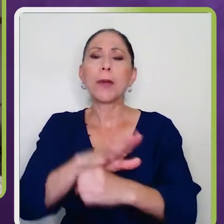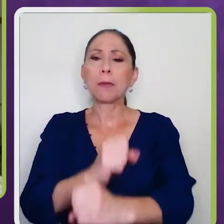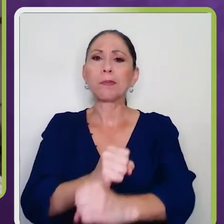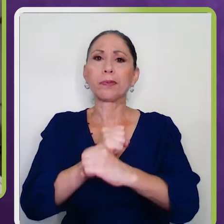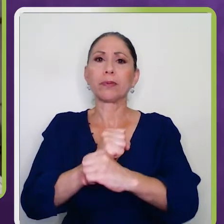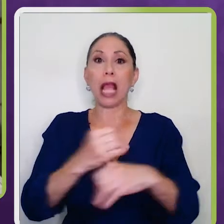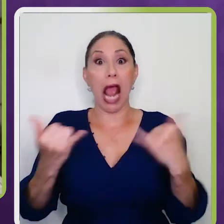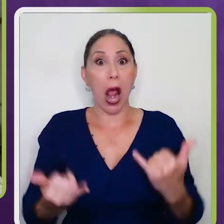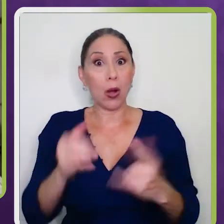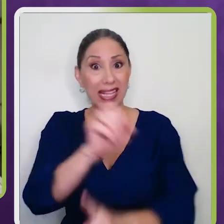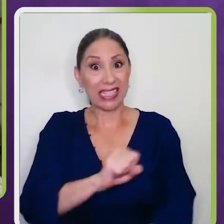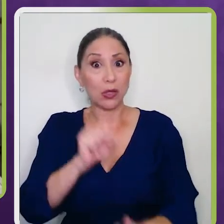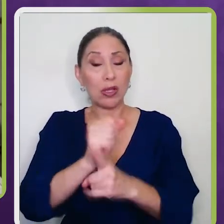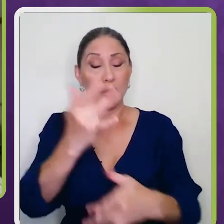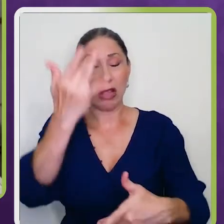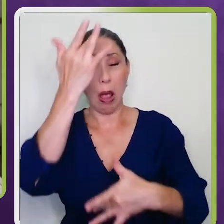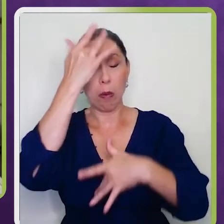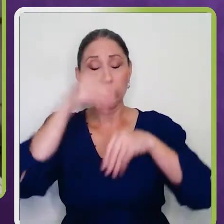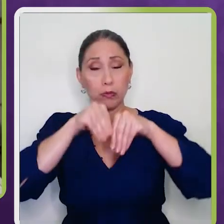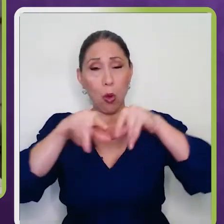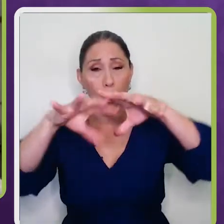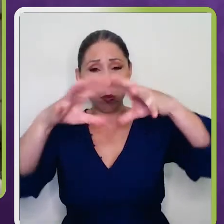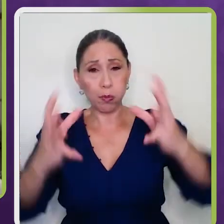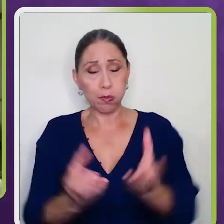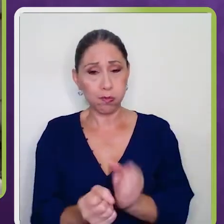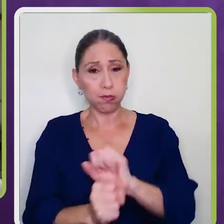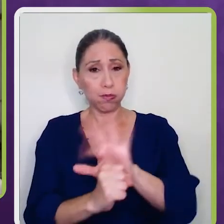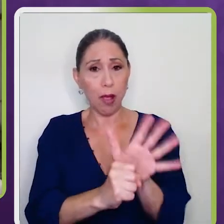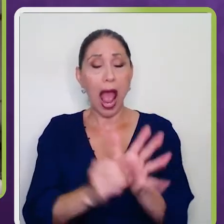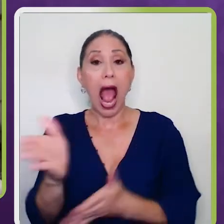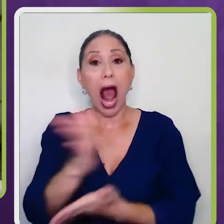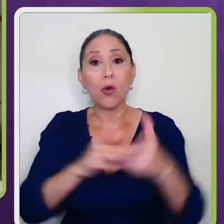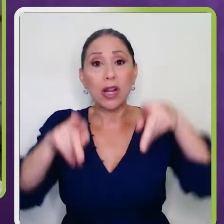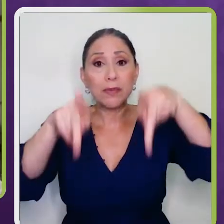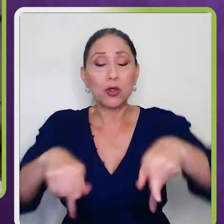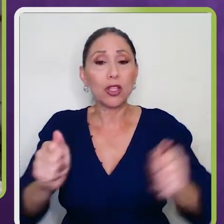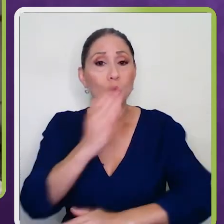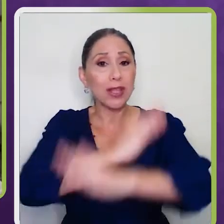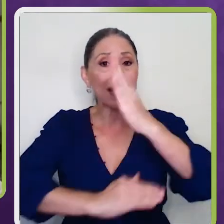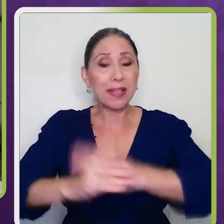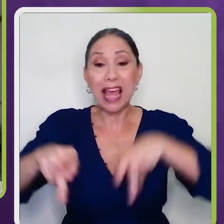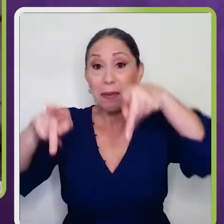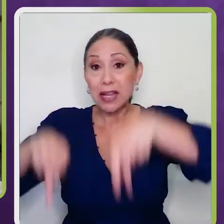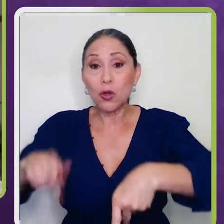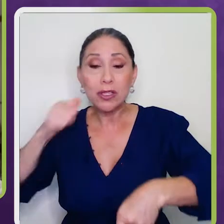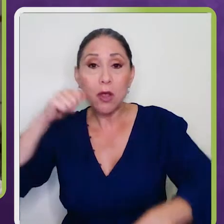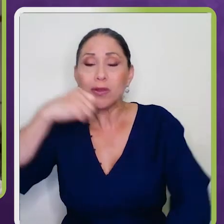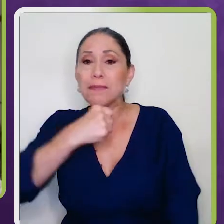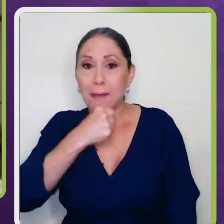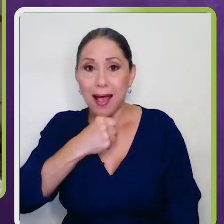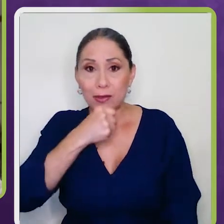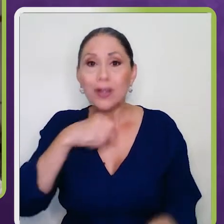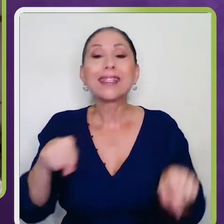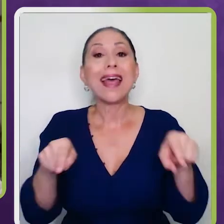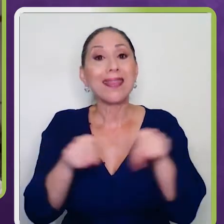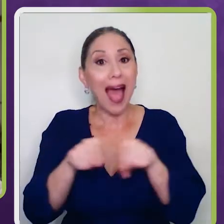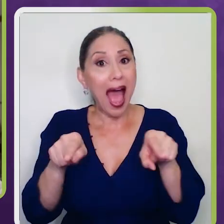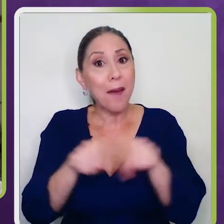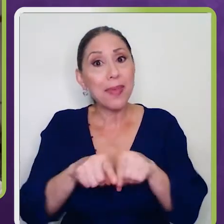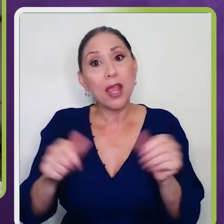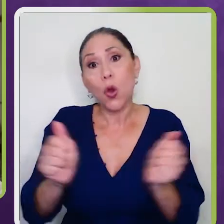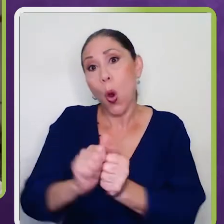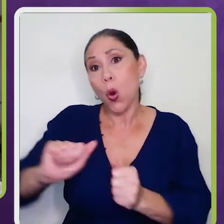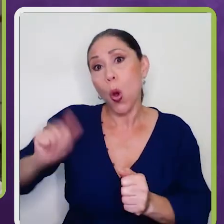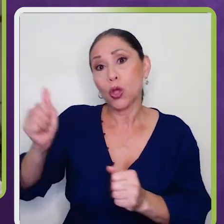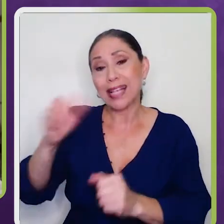de la pandemia en el que algunas personas en condición de discapacidad y algunas personas adultas mayores también tienen condiciones asociadas de